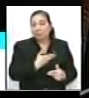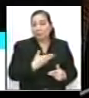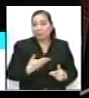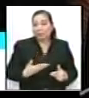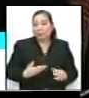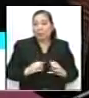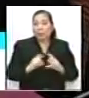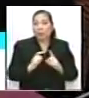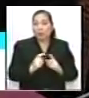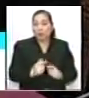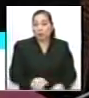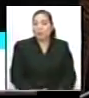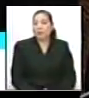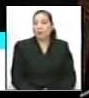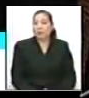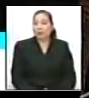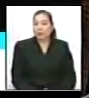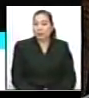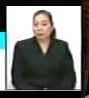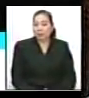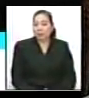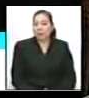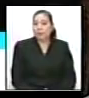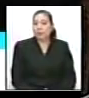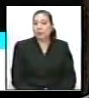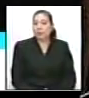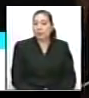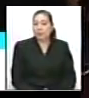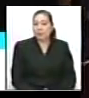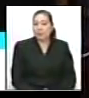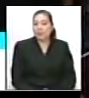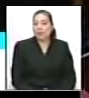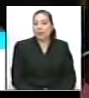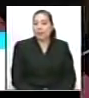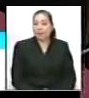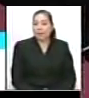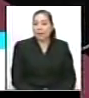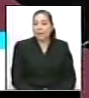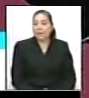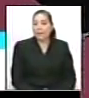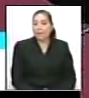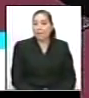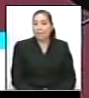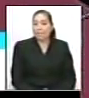el congresista Edmundo del Águila, de las filas de Acción Popular,